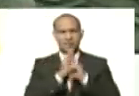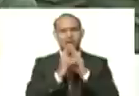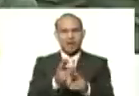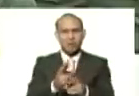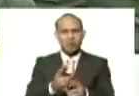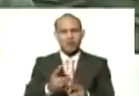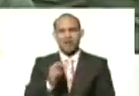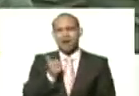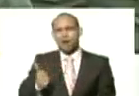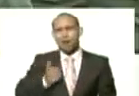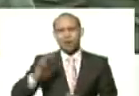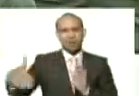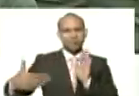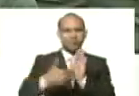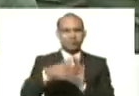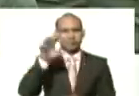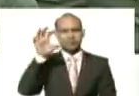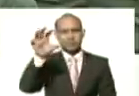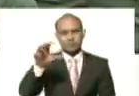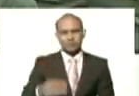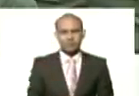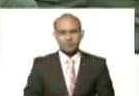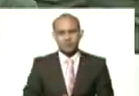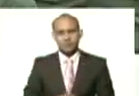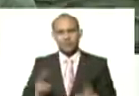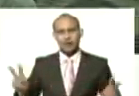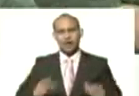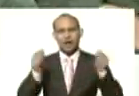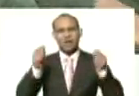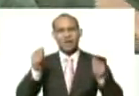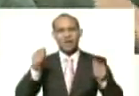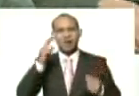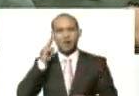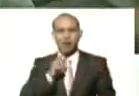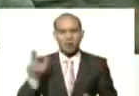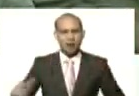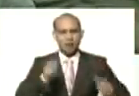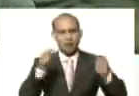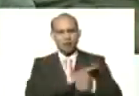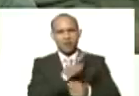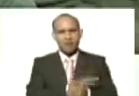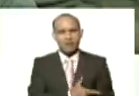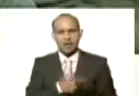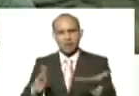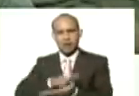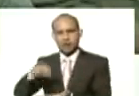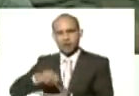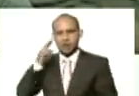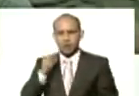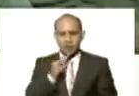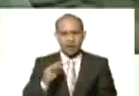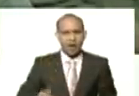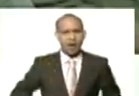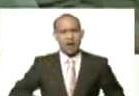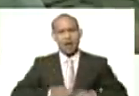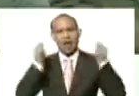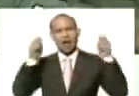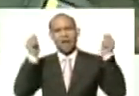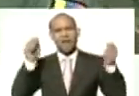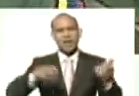cualquier agresión contra la patria. Que viva Bolívar, que viva la Fuerza Armada Nacional Bolivariana y que viva la Unión